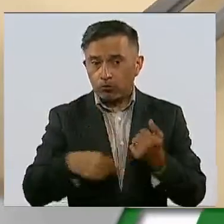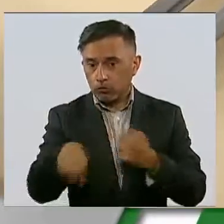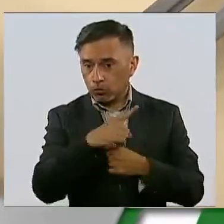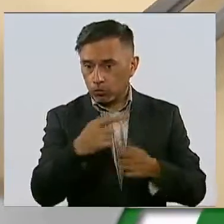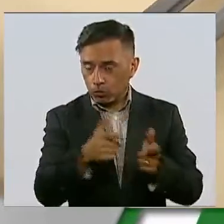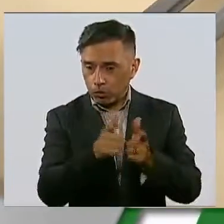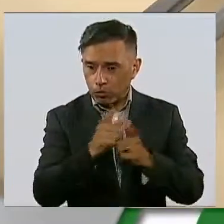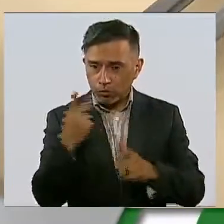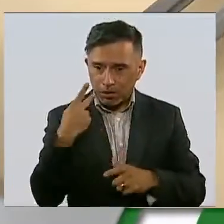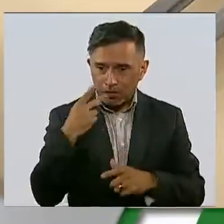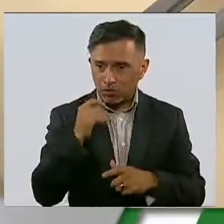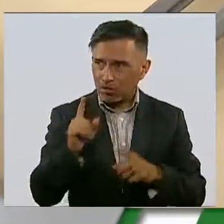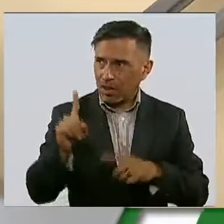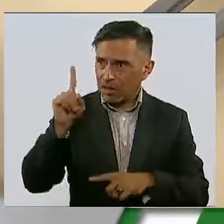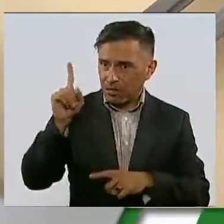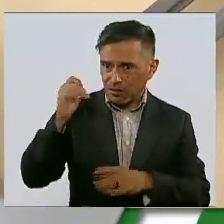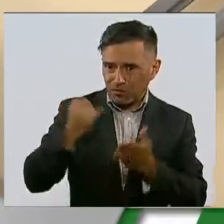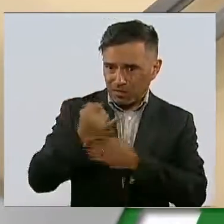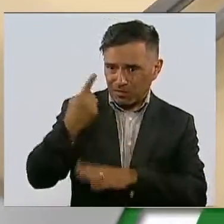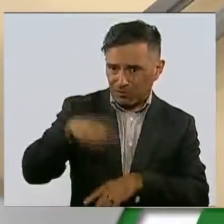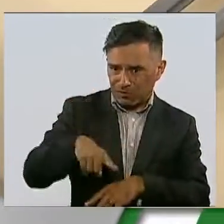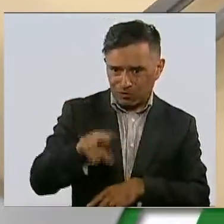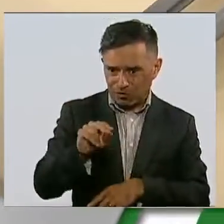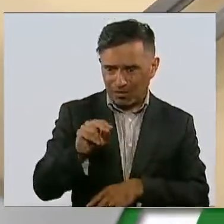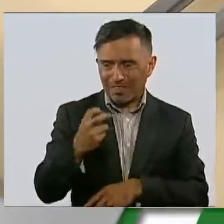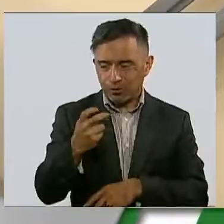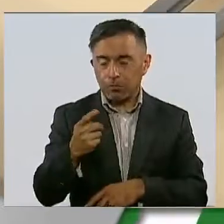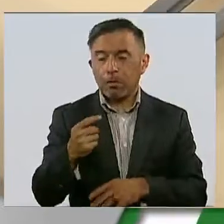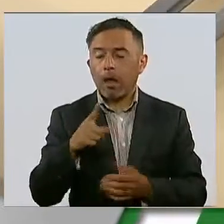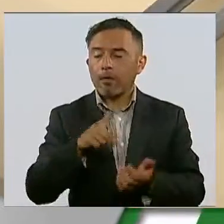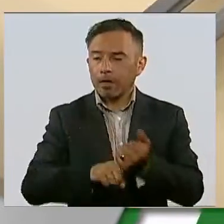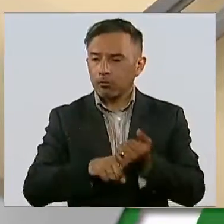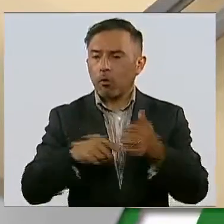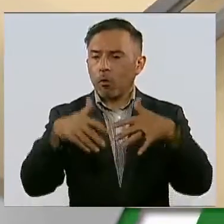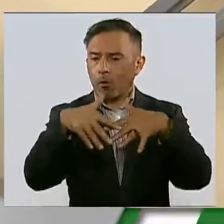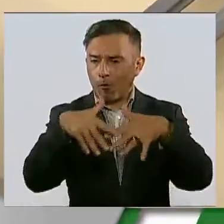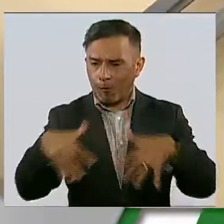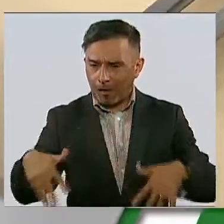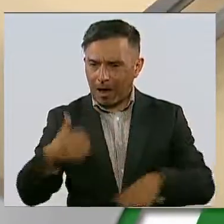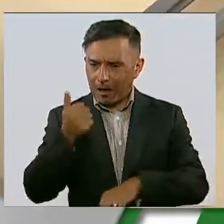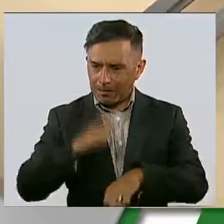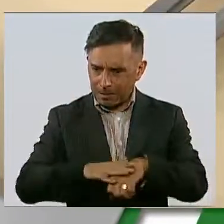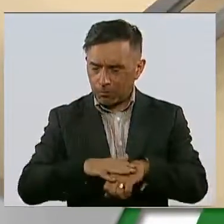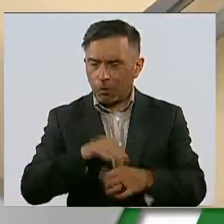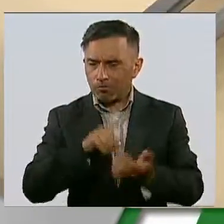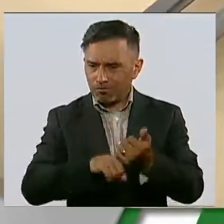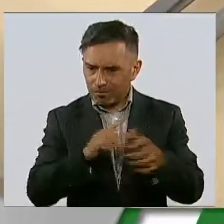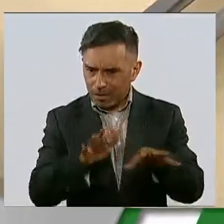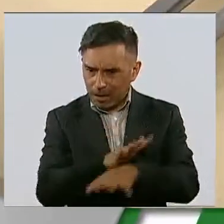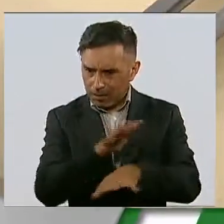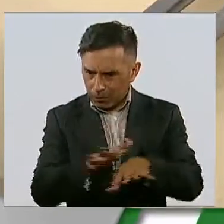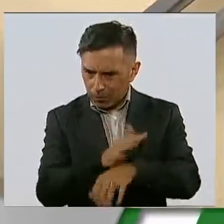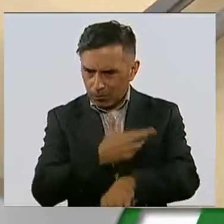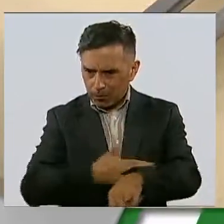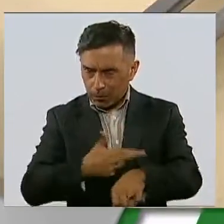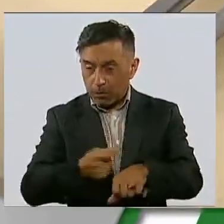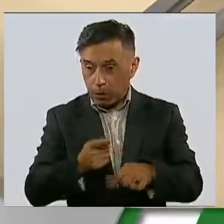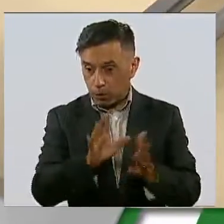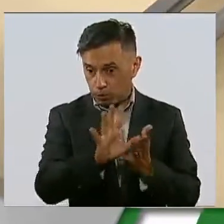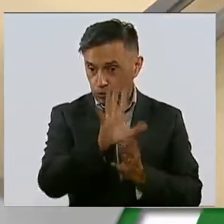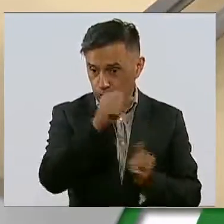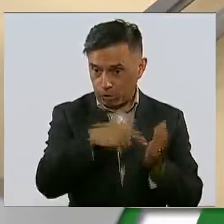los de arriba. Entonces vamos a hacer un ajuste a su estructura administrativa dentro del margen que